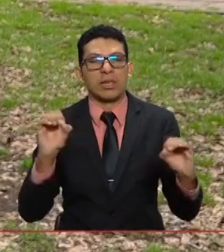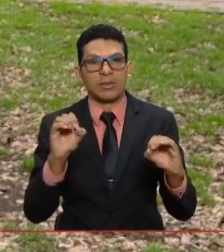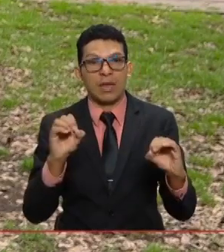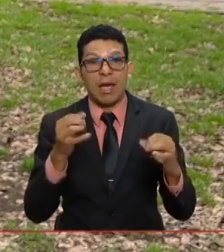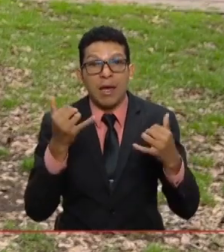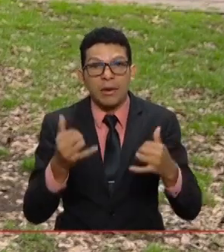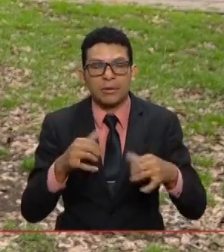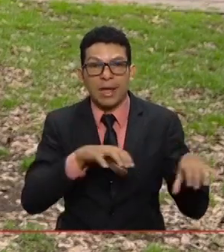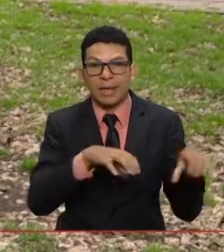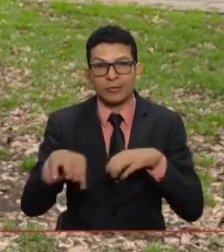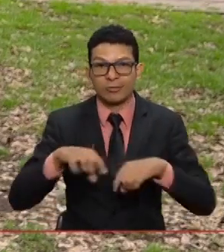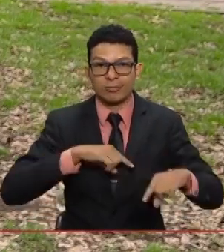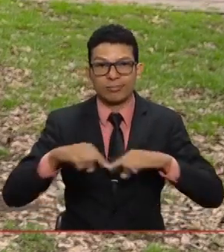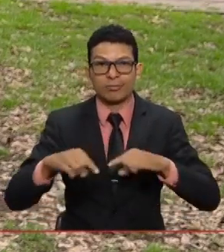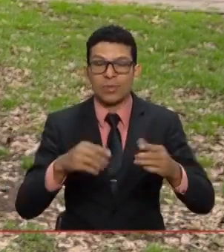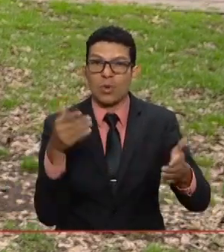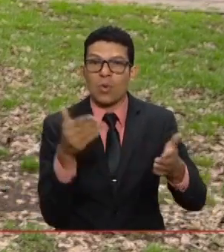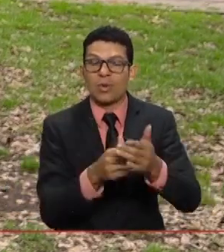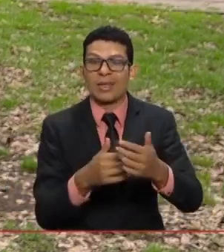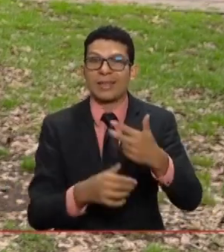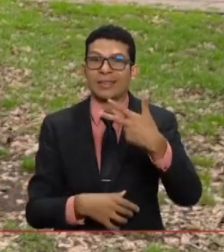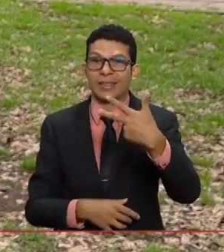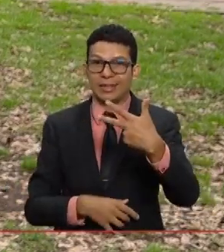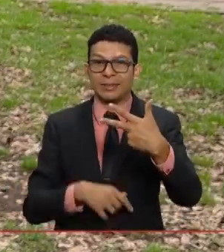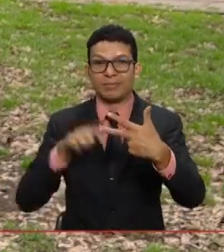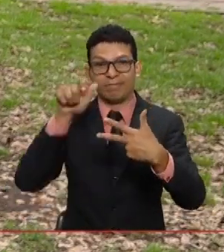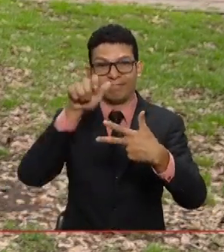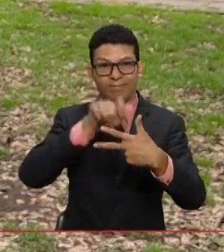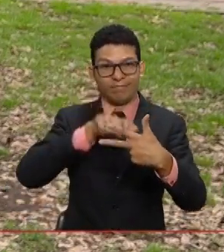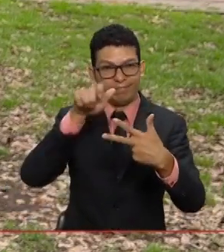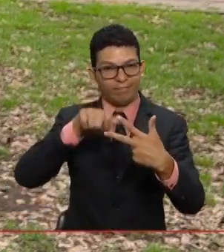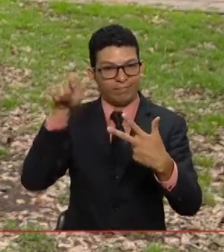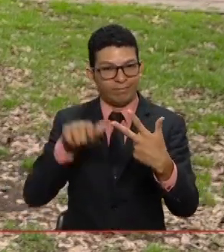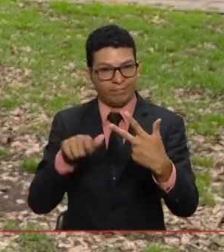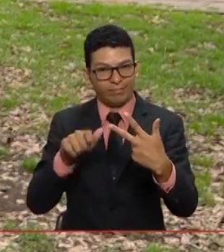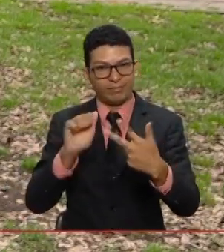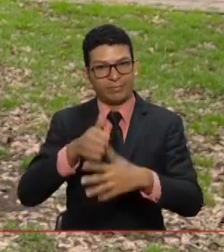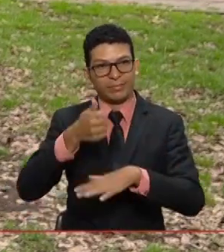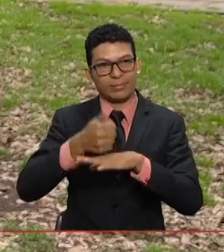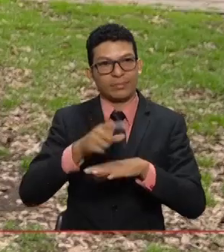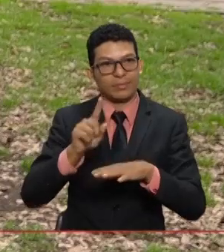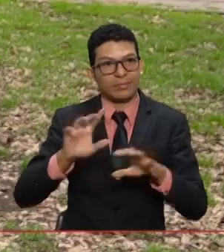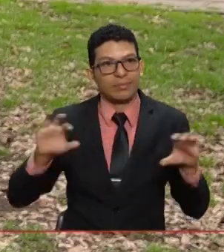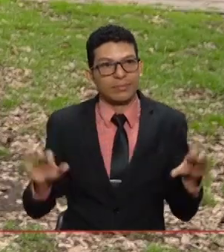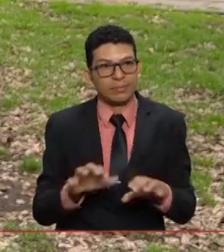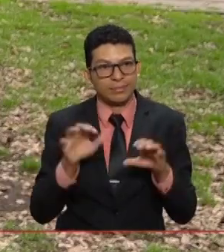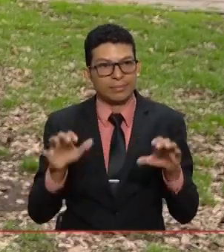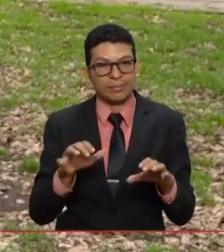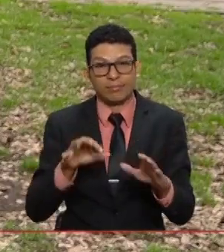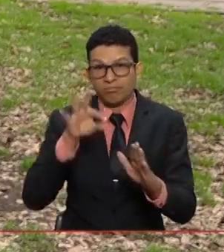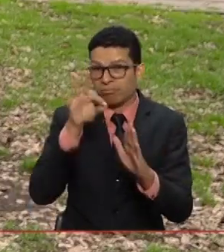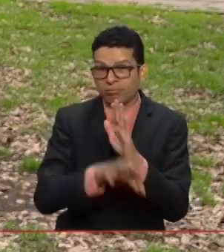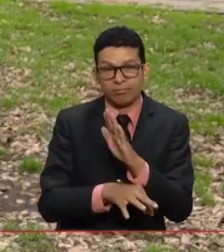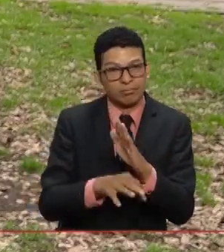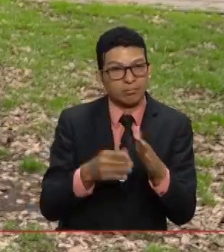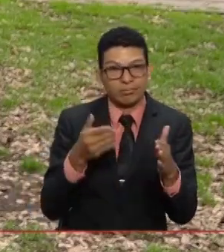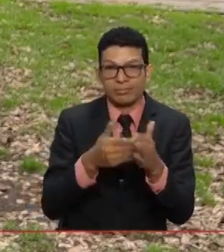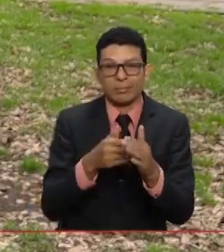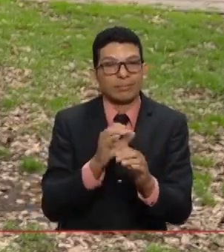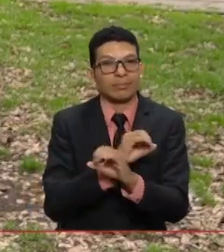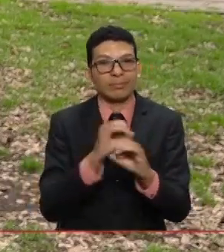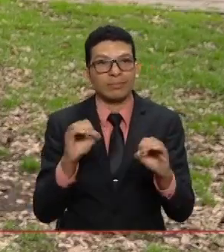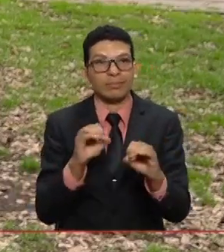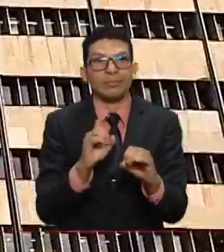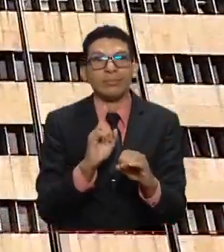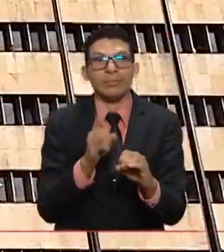se desarrollan solamente contra tres participantes, tres dirigentes y activistas, no hay nadie más involucrado en este